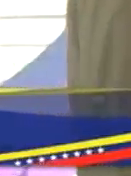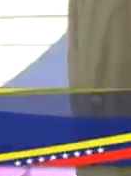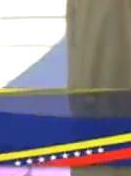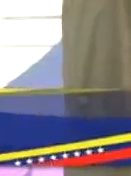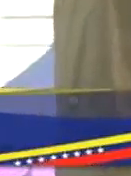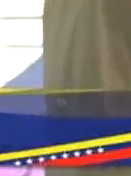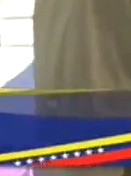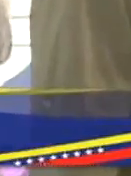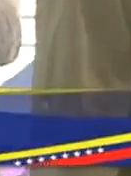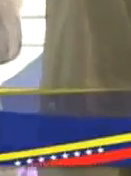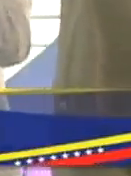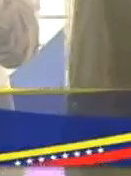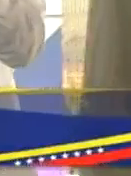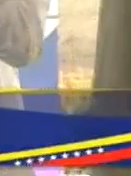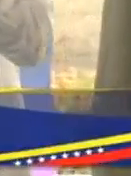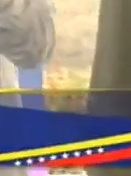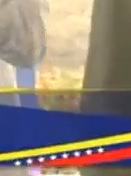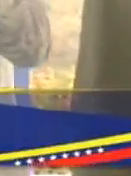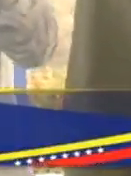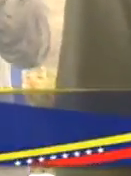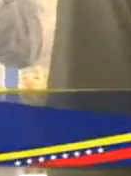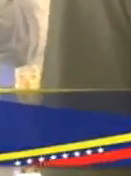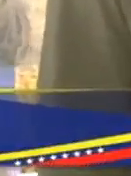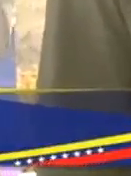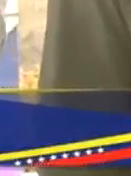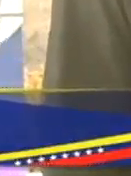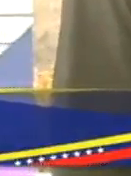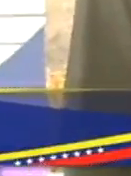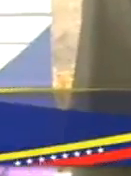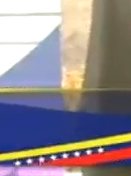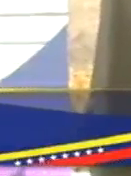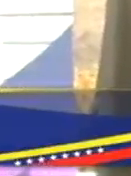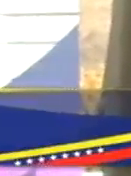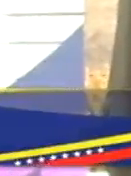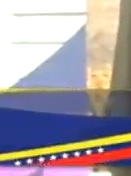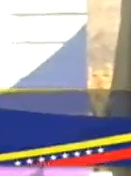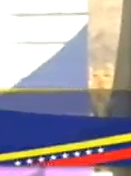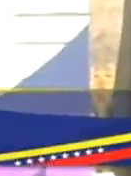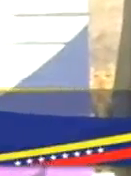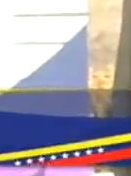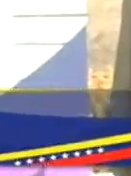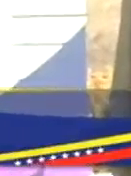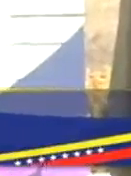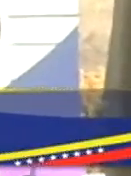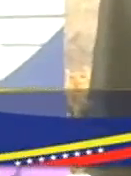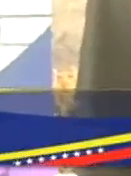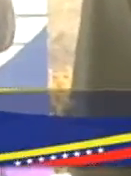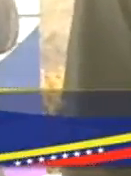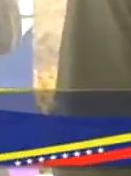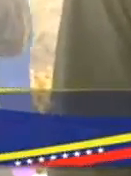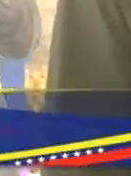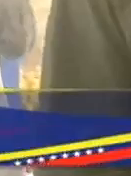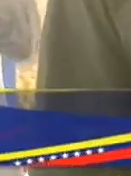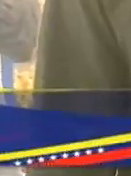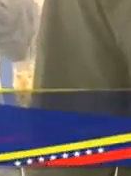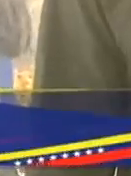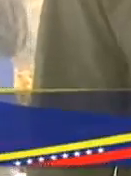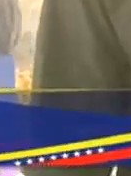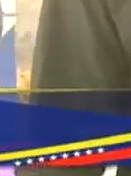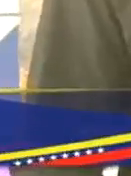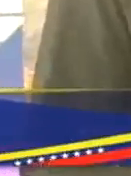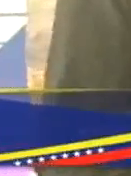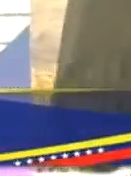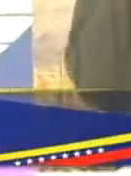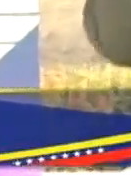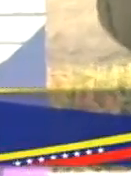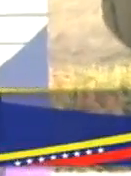Bolivariana. Ambos momentos dan cuenta de la insurgencia por el rescate de la patria y el protagonismo colectivo en defensa de nuestra